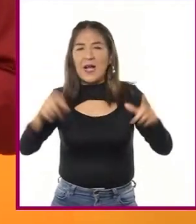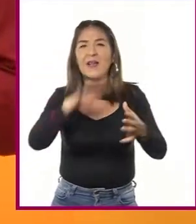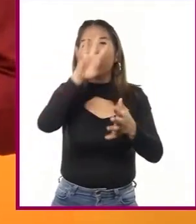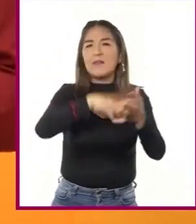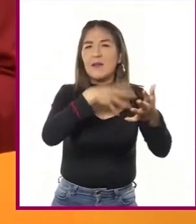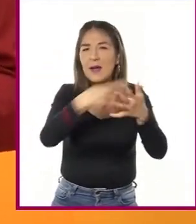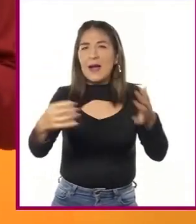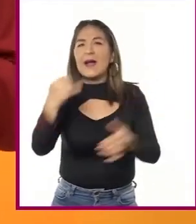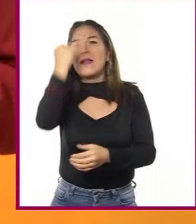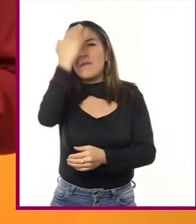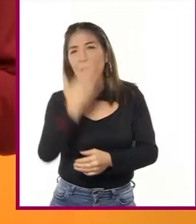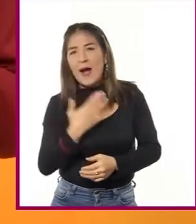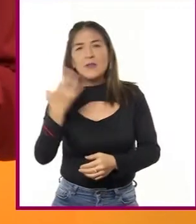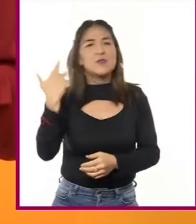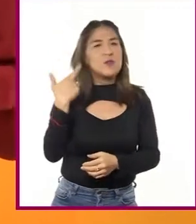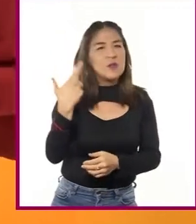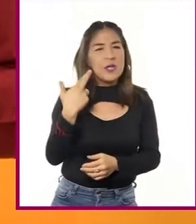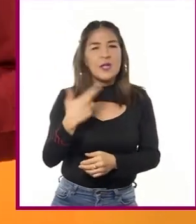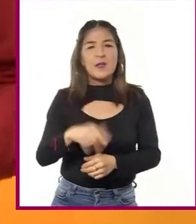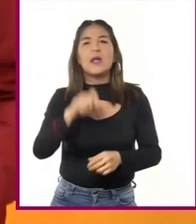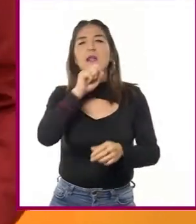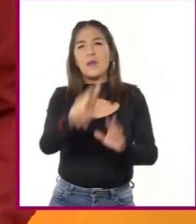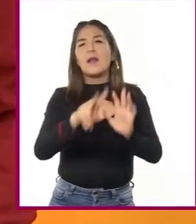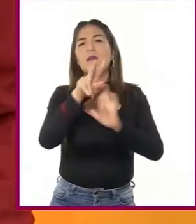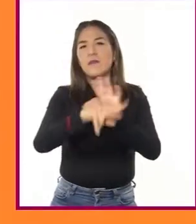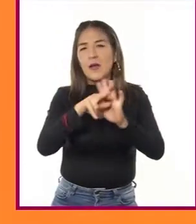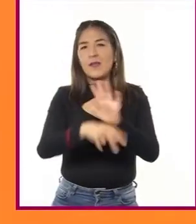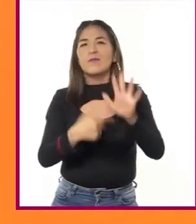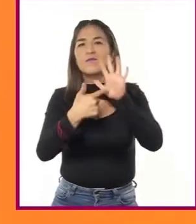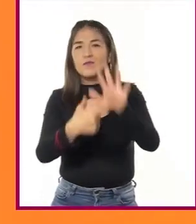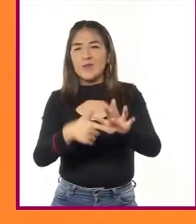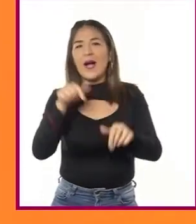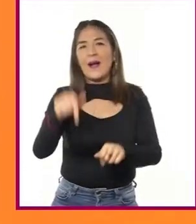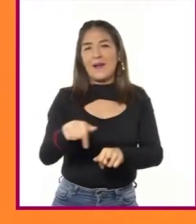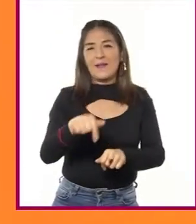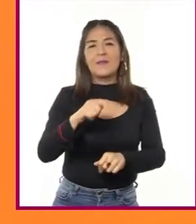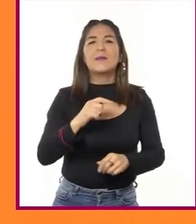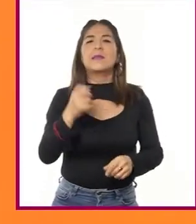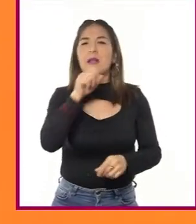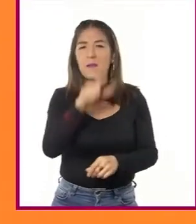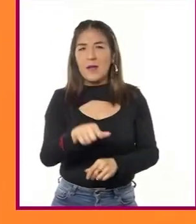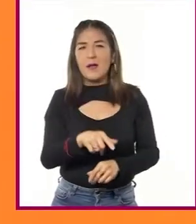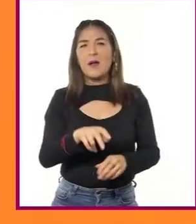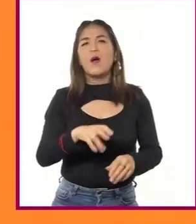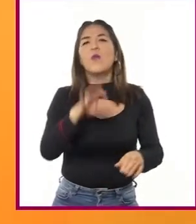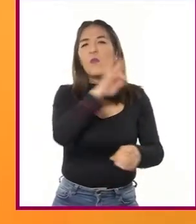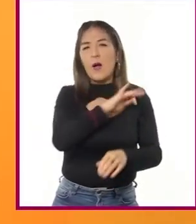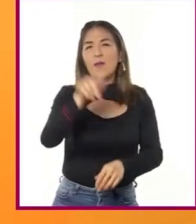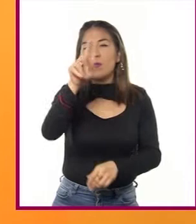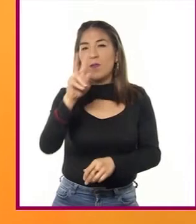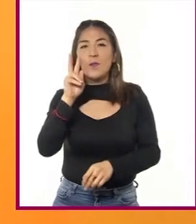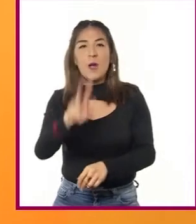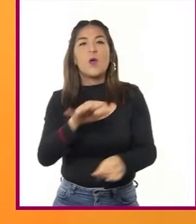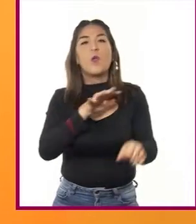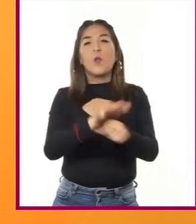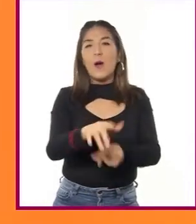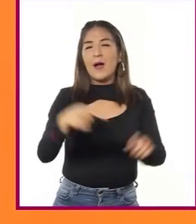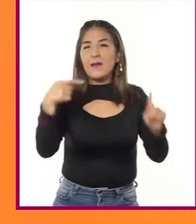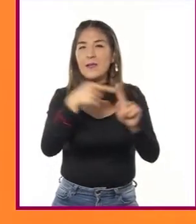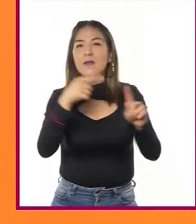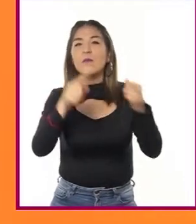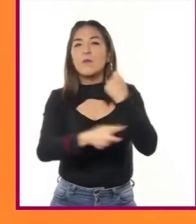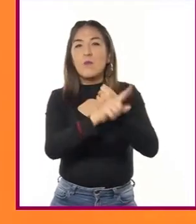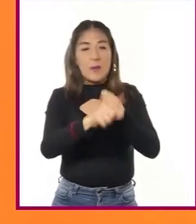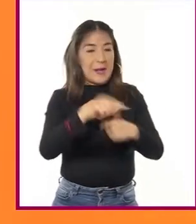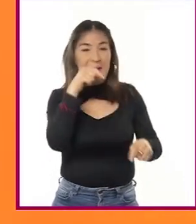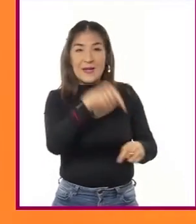sonidos, videos y presentaciones multimedia. Es importante tener identificado el problema sobre el que